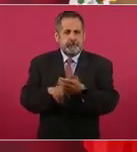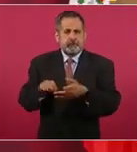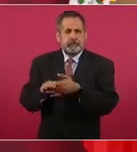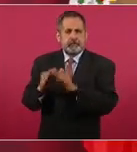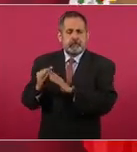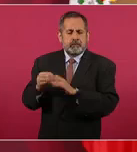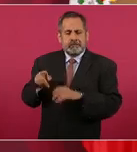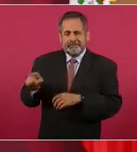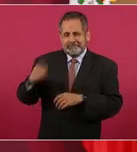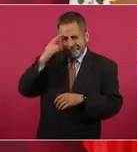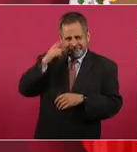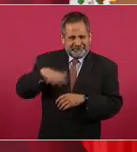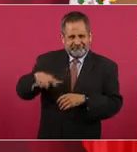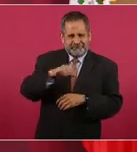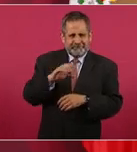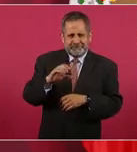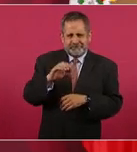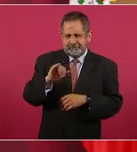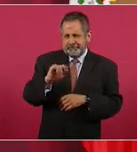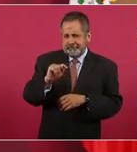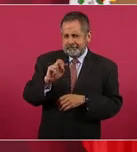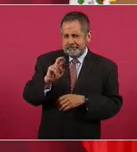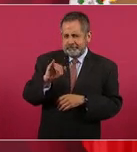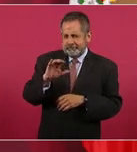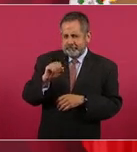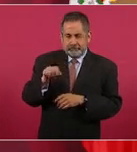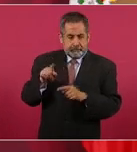los cítricos, se está